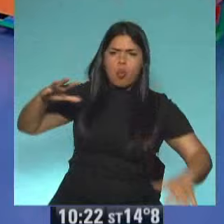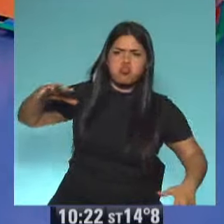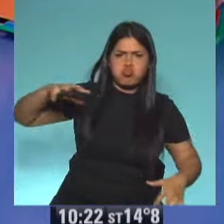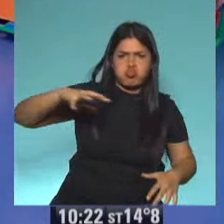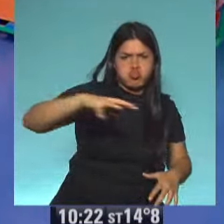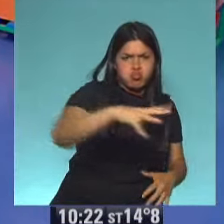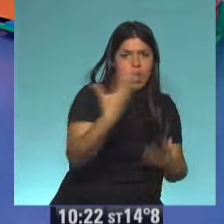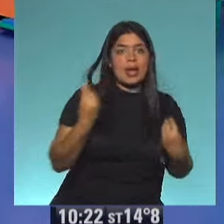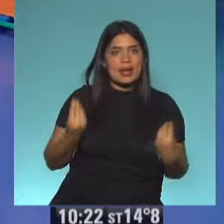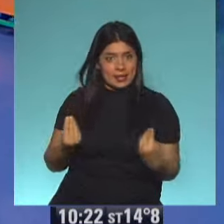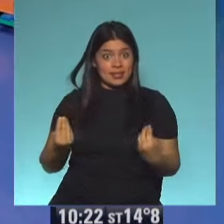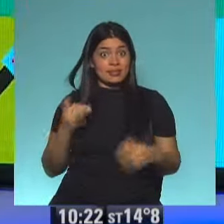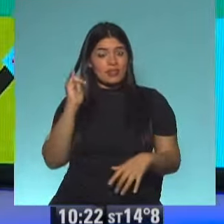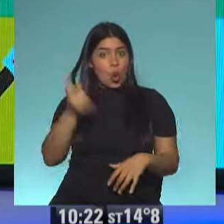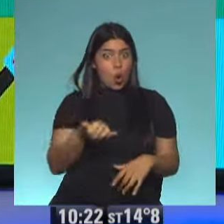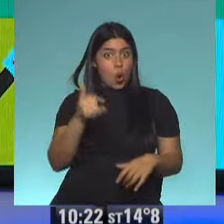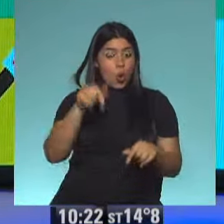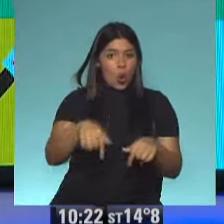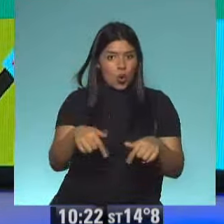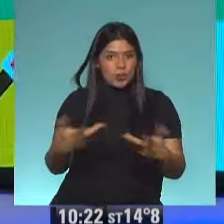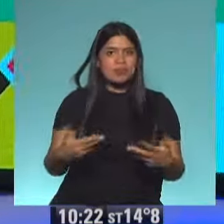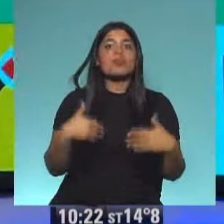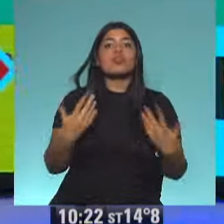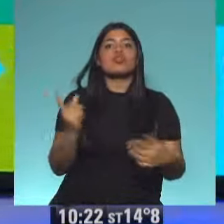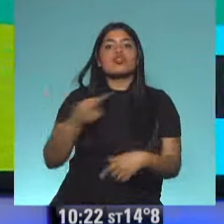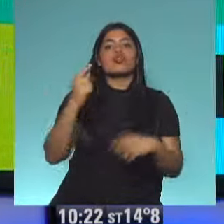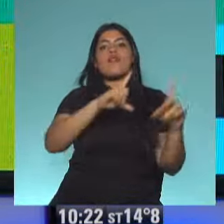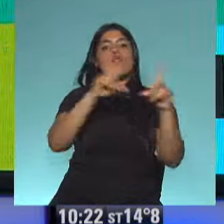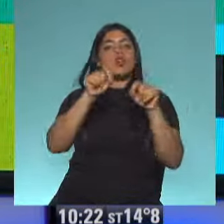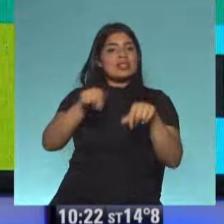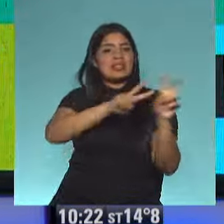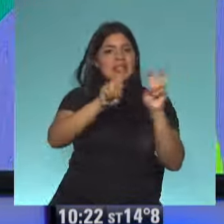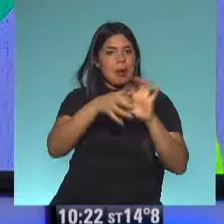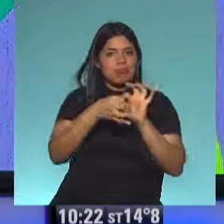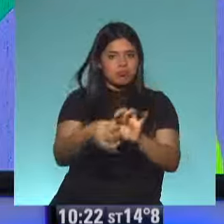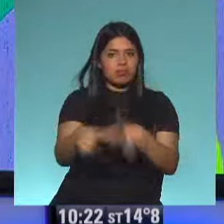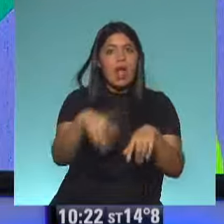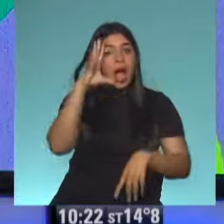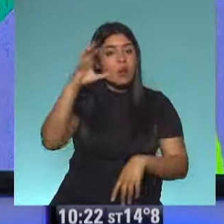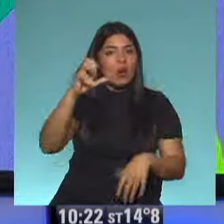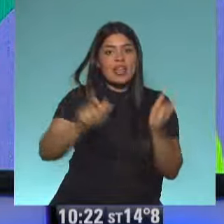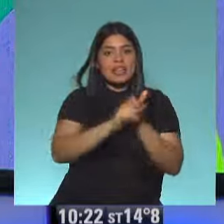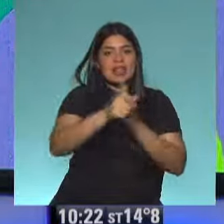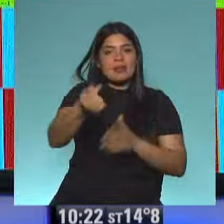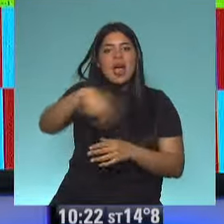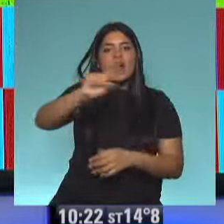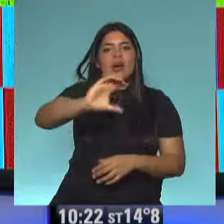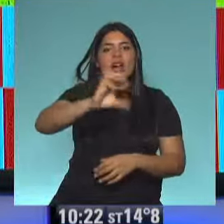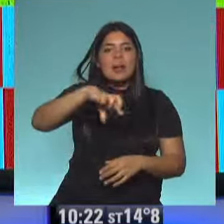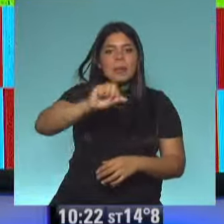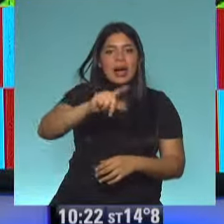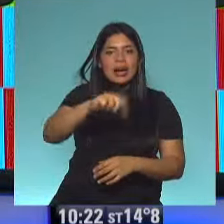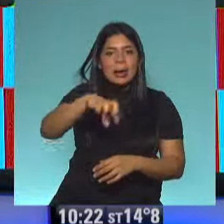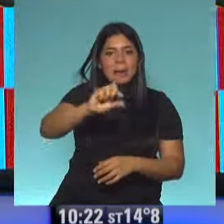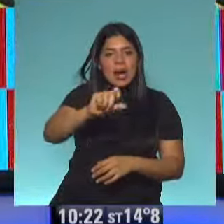Armamos una carroza y una foto que ustedes se sacan con nosotros. Recuerden que la pueden mandar por Instagram, @canalpacapaca, @seguimoseducando.